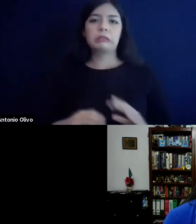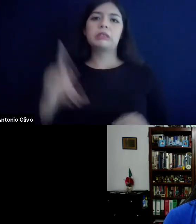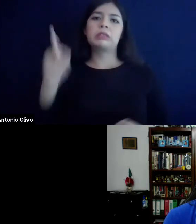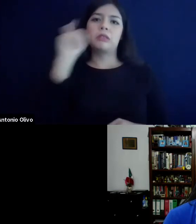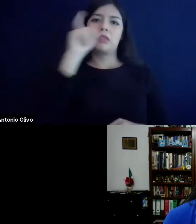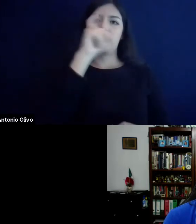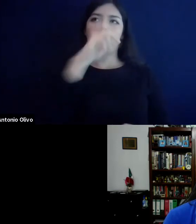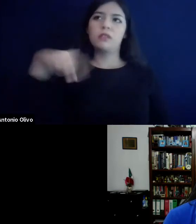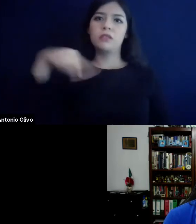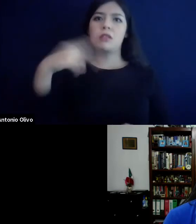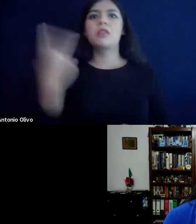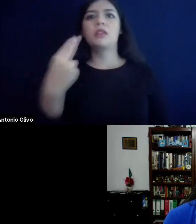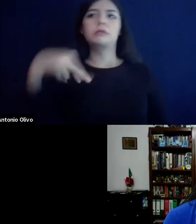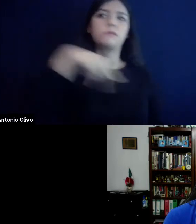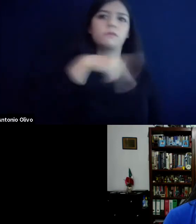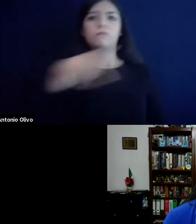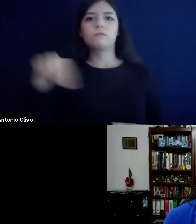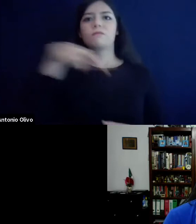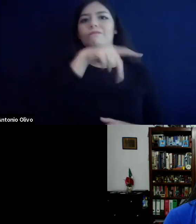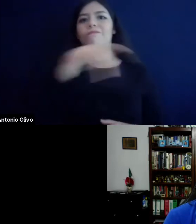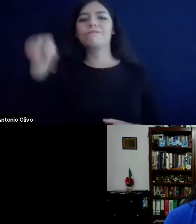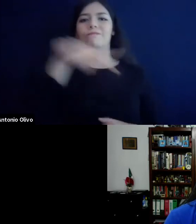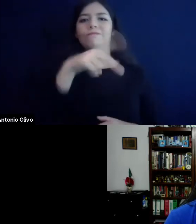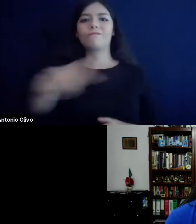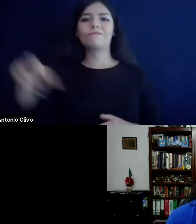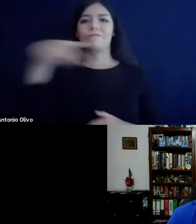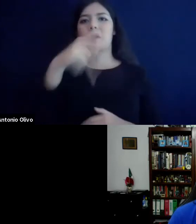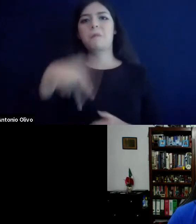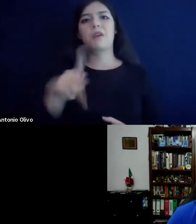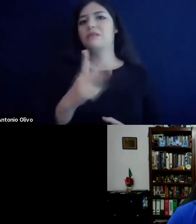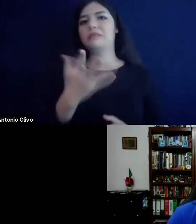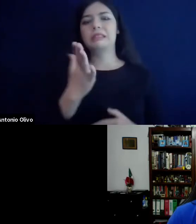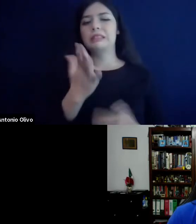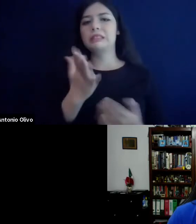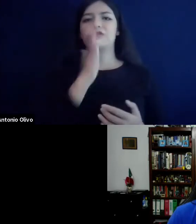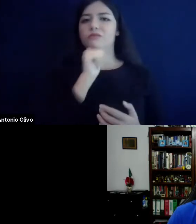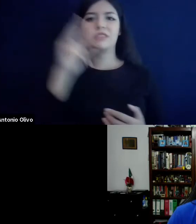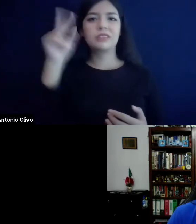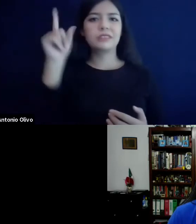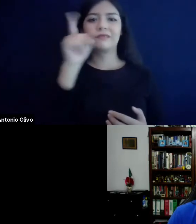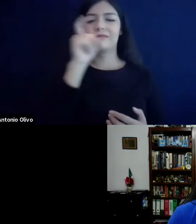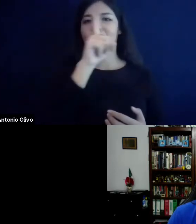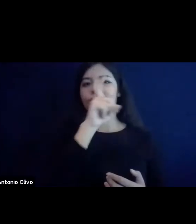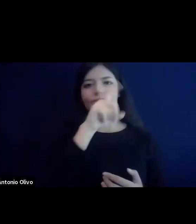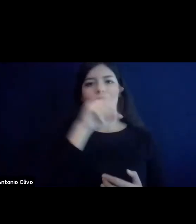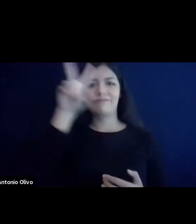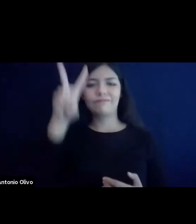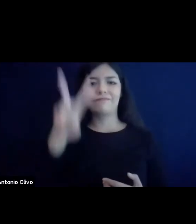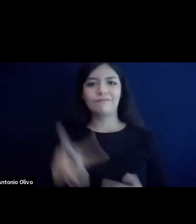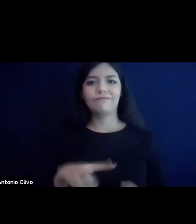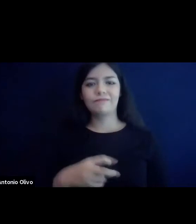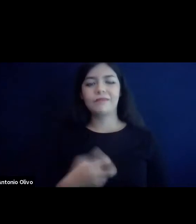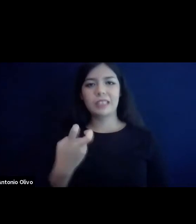estarse moviendo mucho y en puras instancias públicas. Y en ese entonces, pues casi no era un tema que fuera